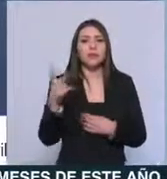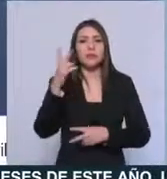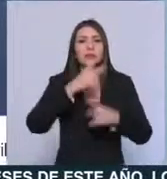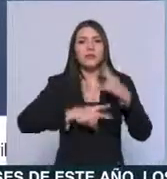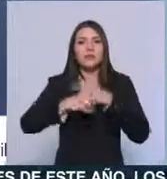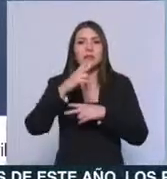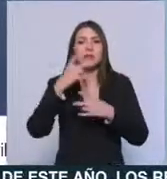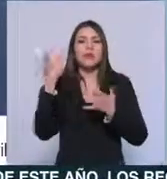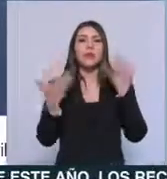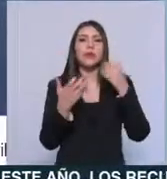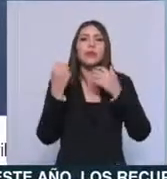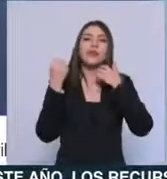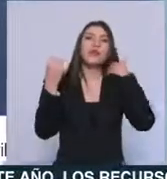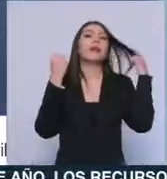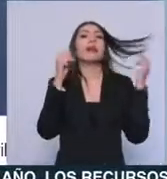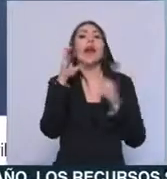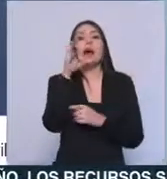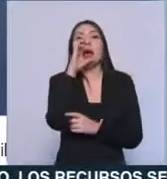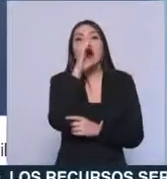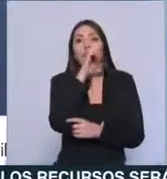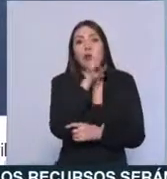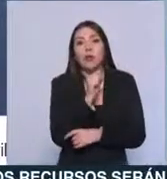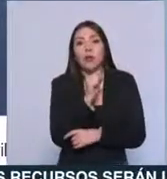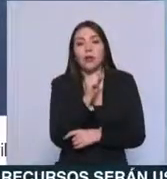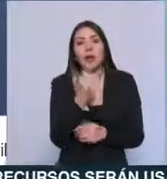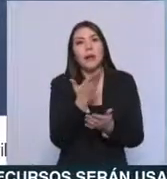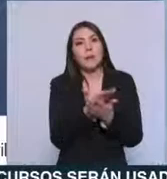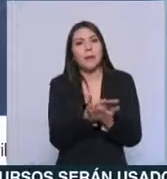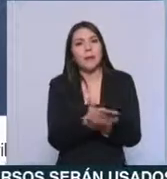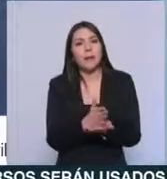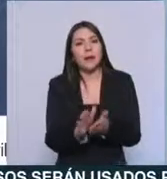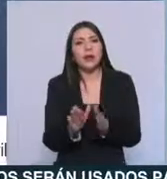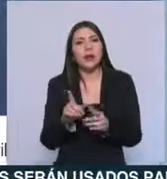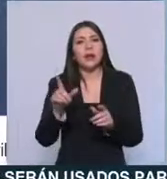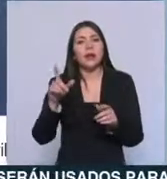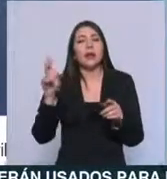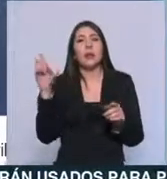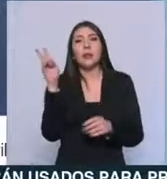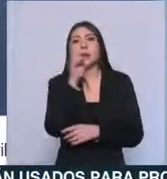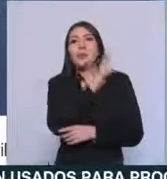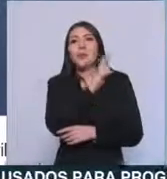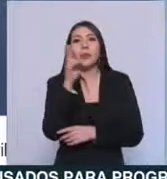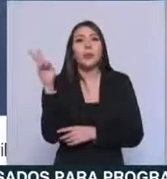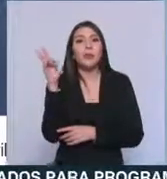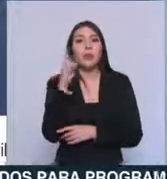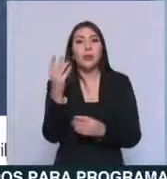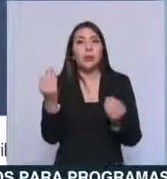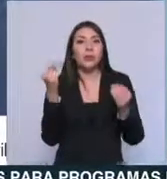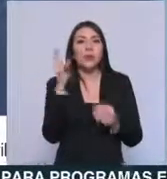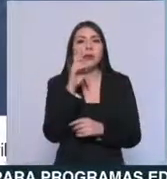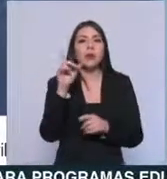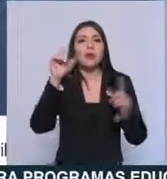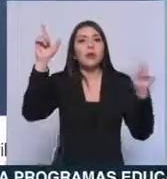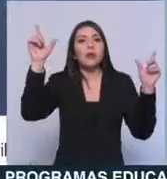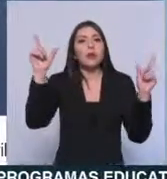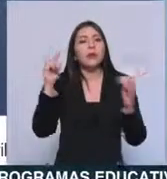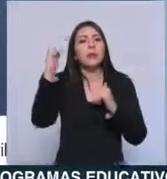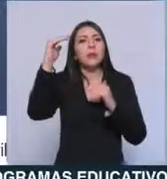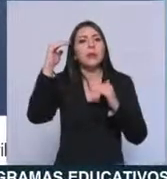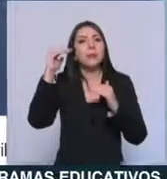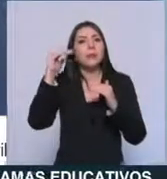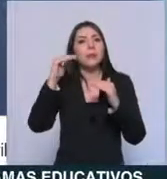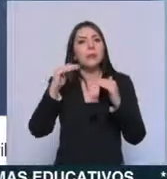altas temperaturas, pero también por una disminución de la velocidad del viento que ha habido en estos días.